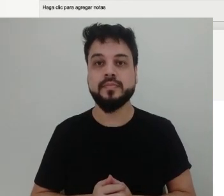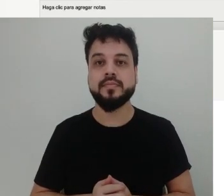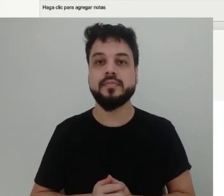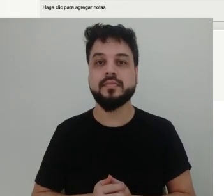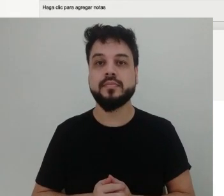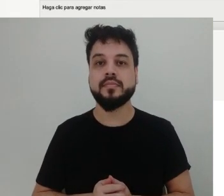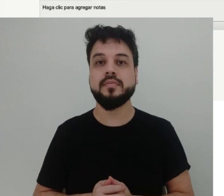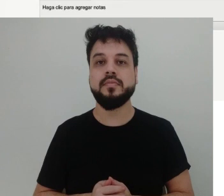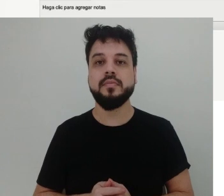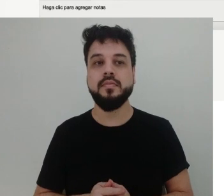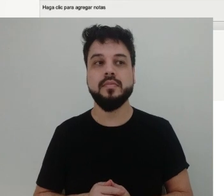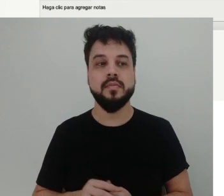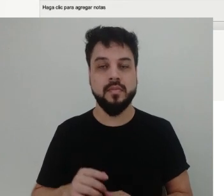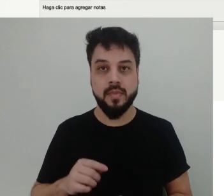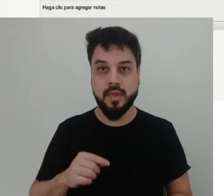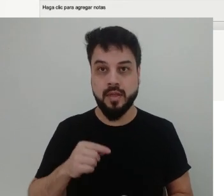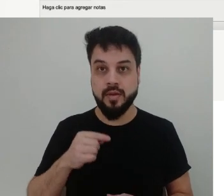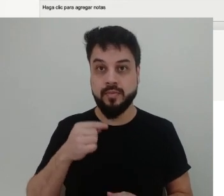hoy existen.